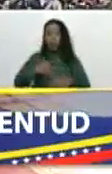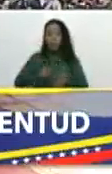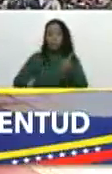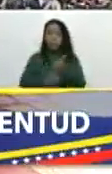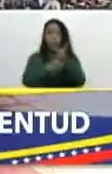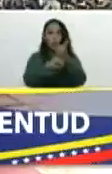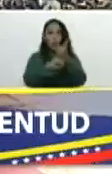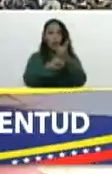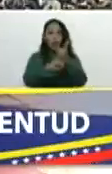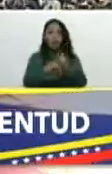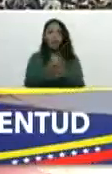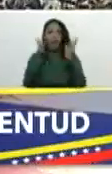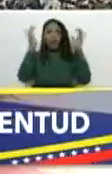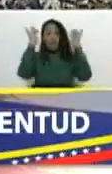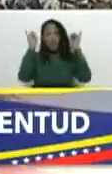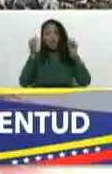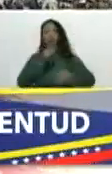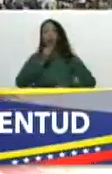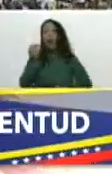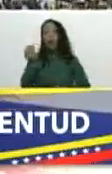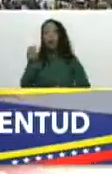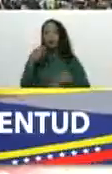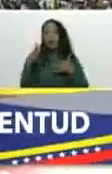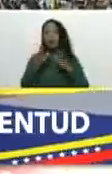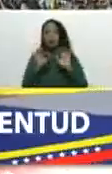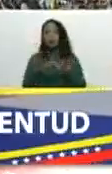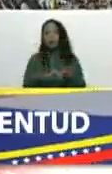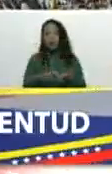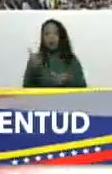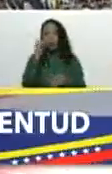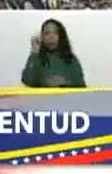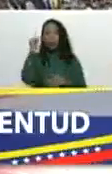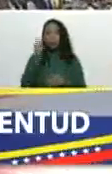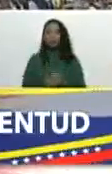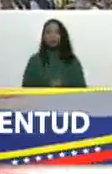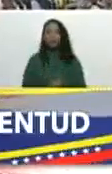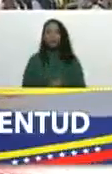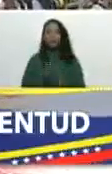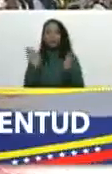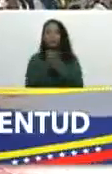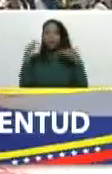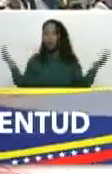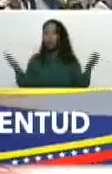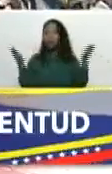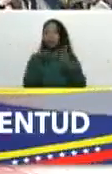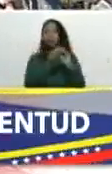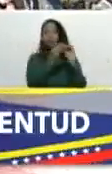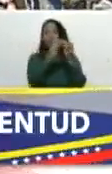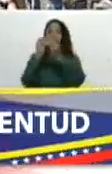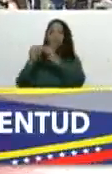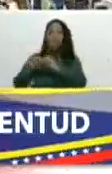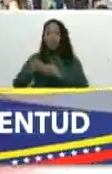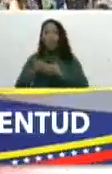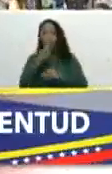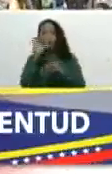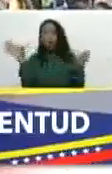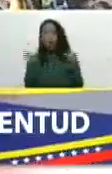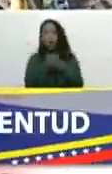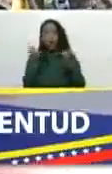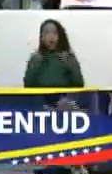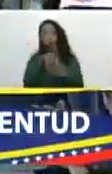un gran festival de juvenil de escritores y escritoras que promueva la elaboración de un conjunto